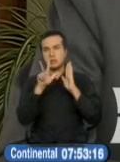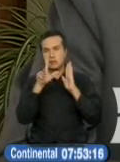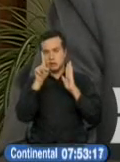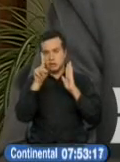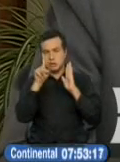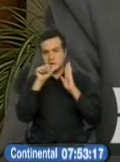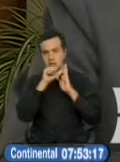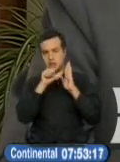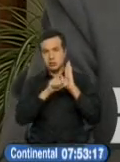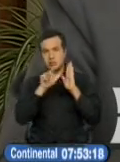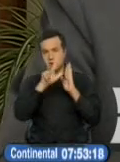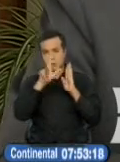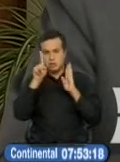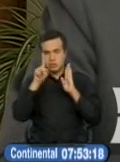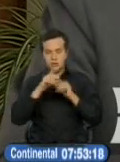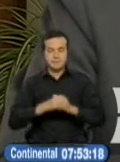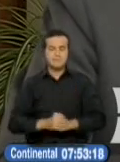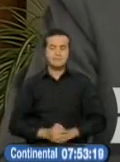31,